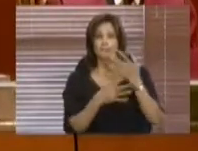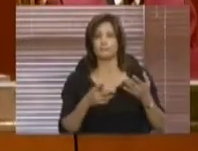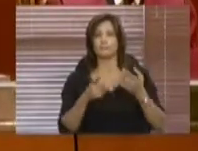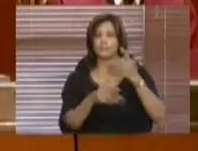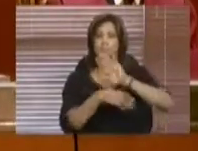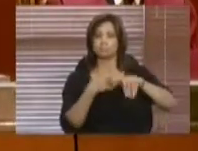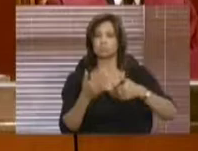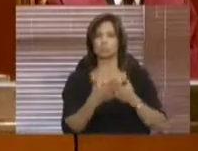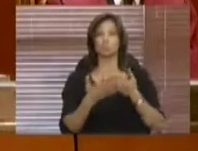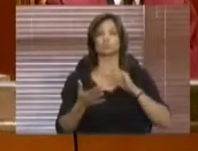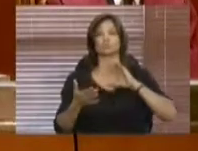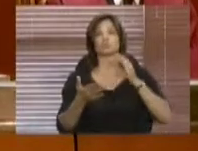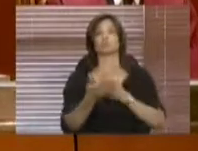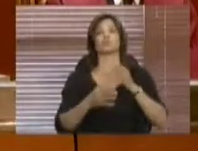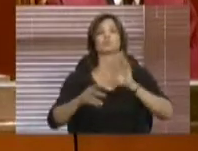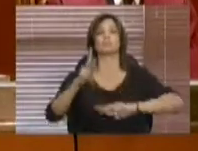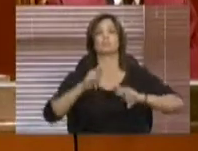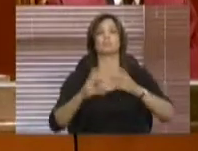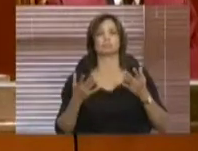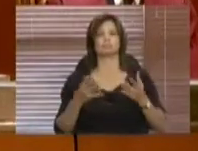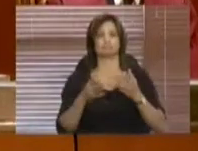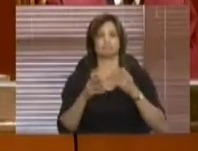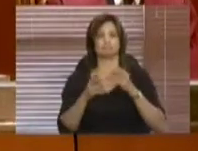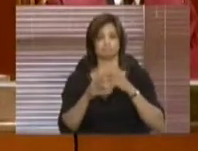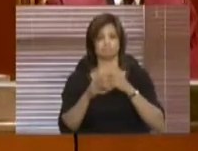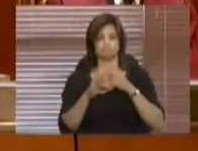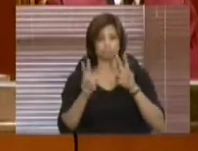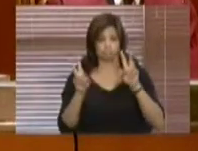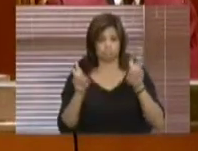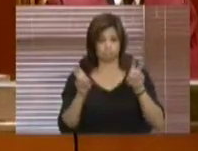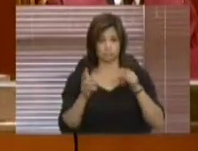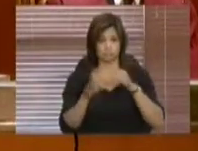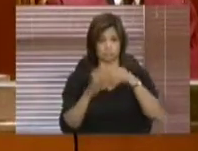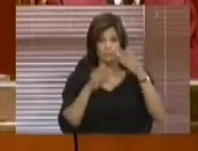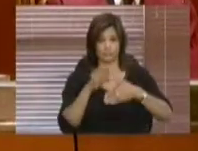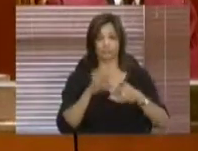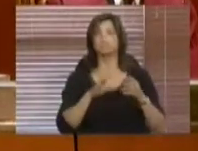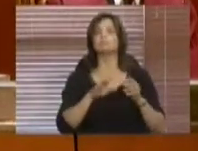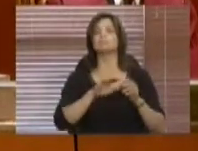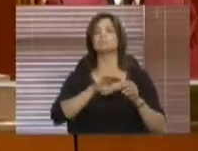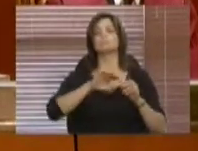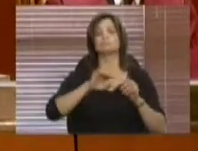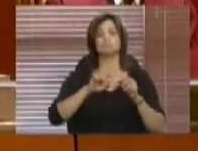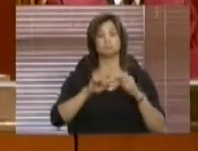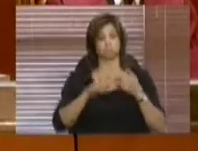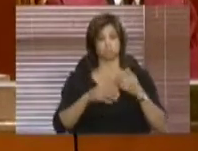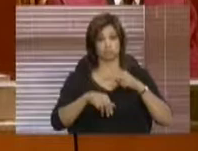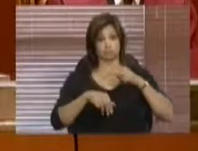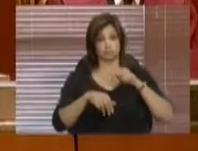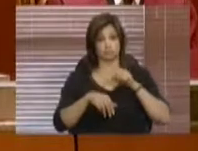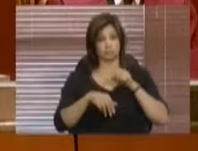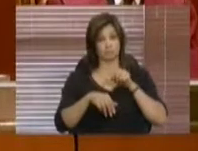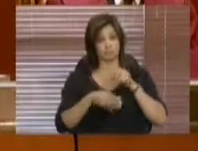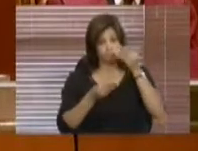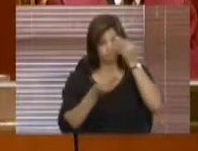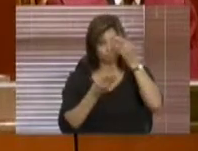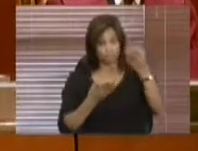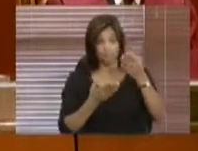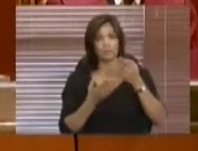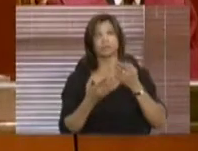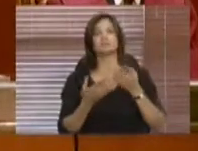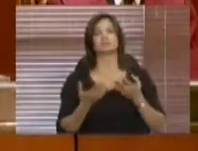para todos los poderes públicos. Termino la cita. Sin embargo, por el tiempo que disponemos para una rendición de